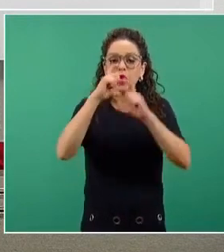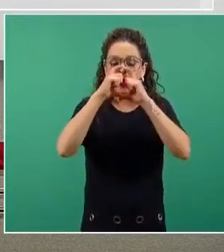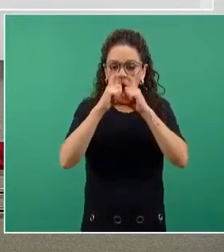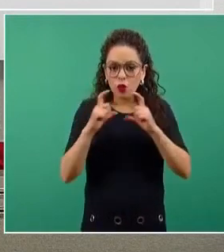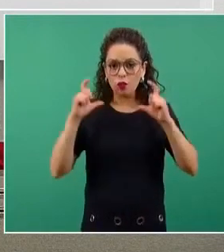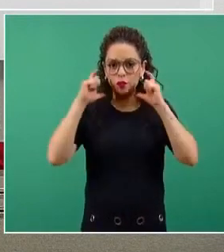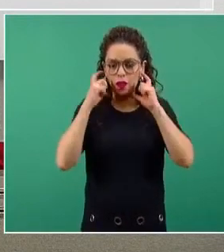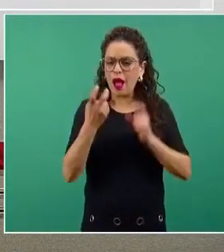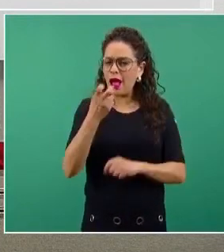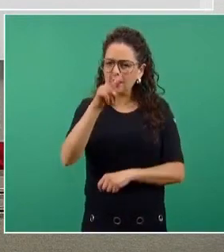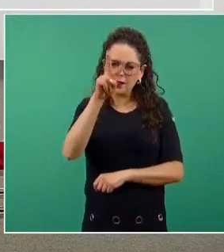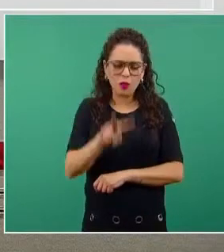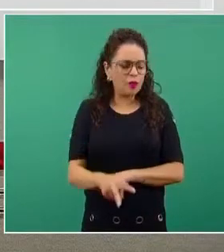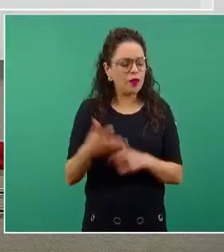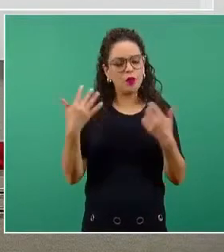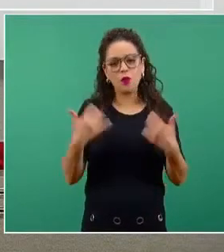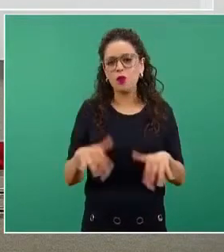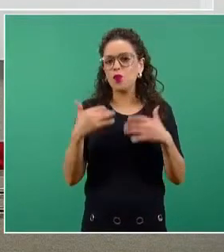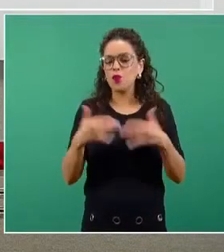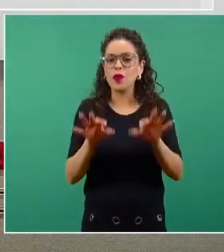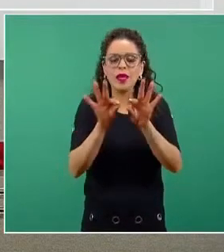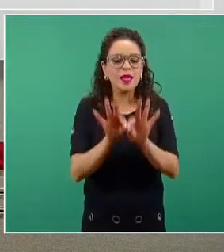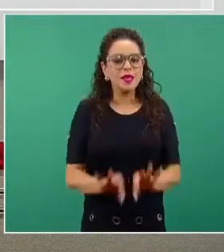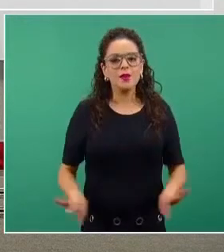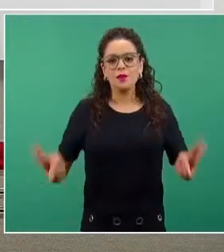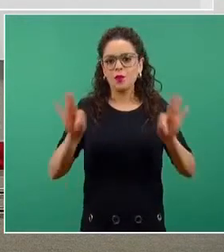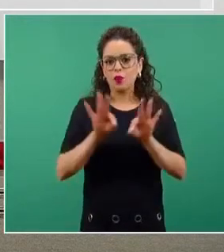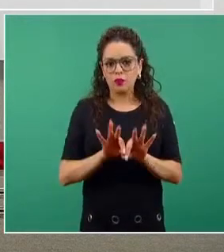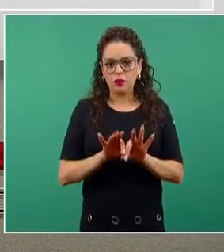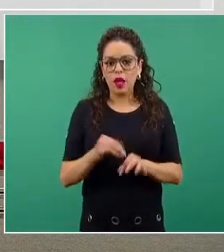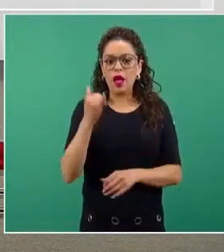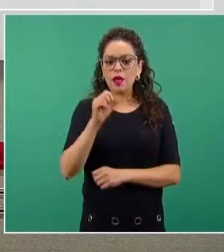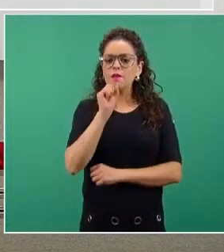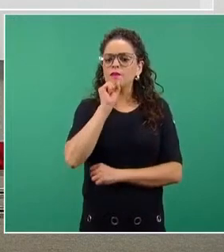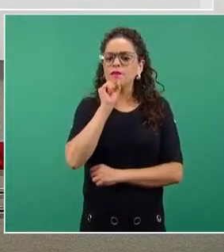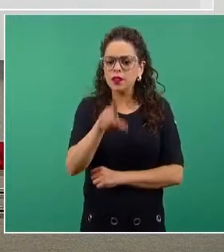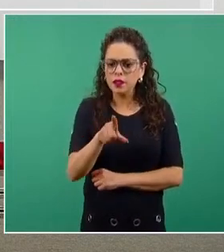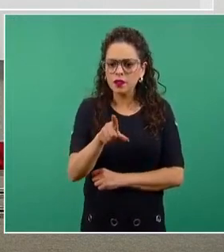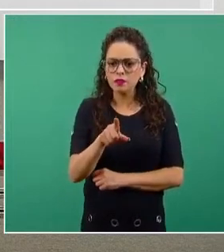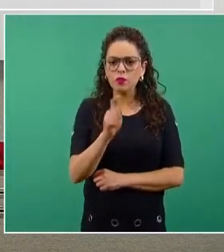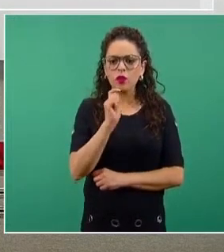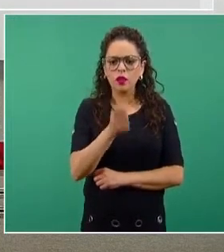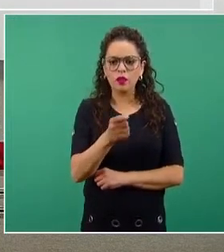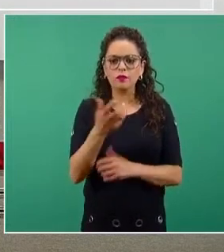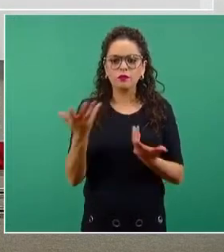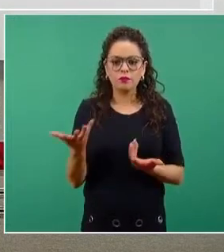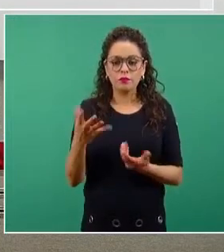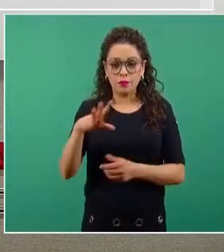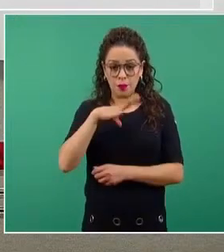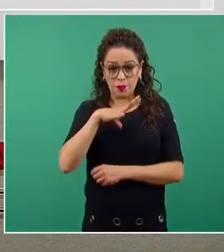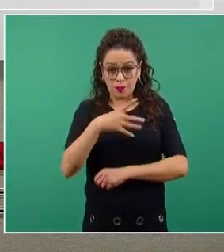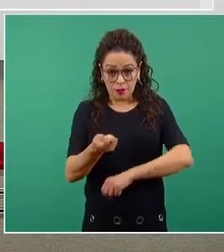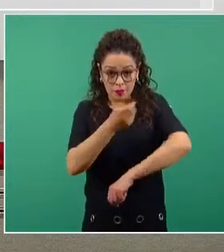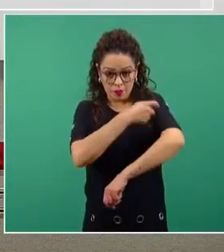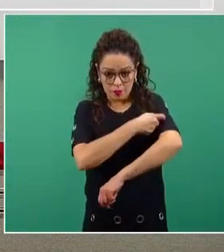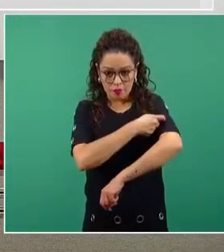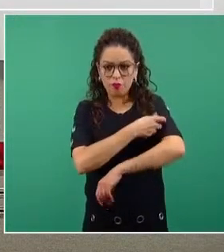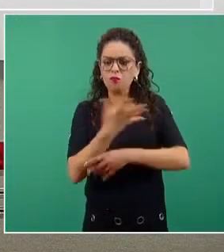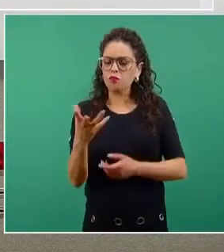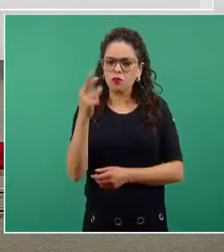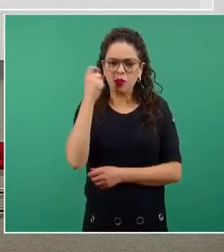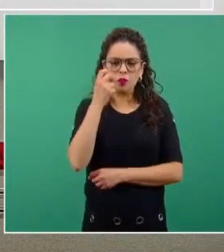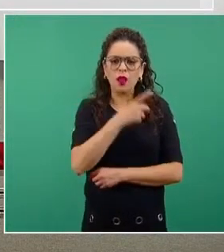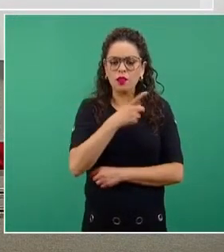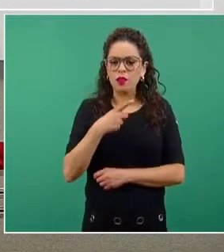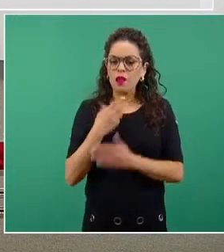es sumamente importante y también es importante que a pesar de la vacuna, deben esperar la segunda dosis para alcanzar la